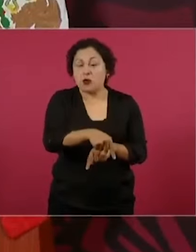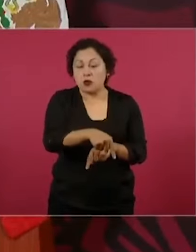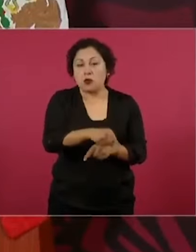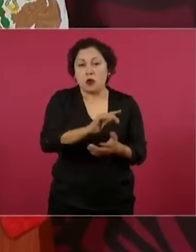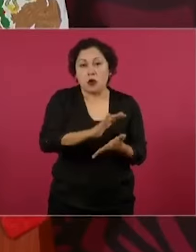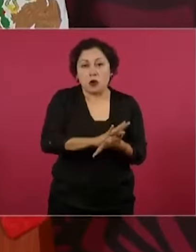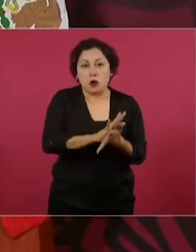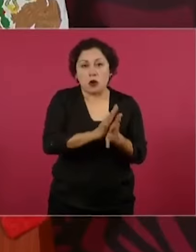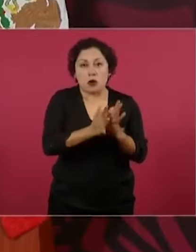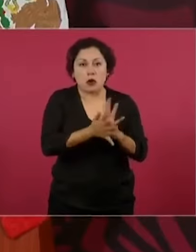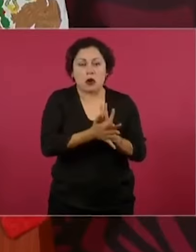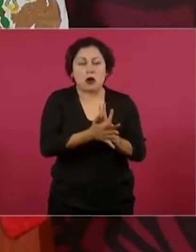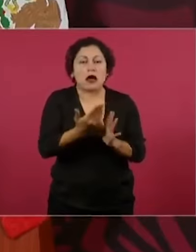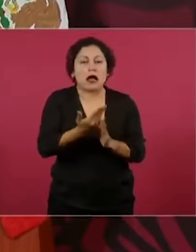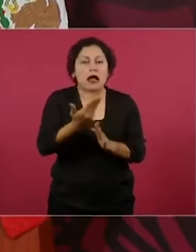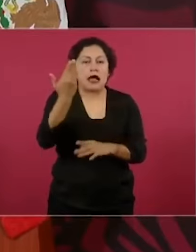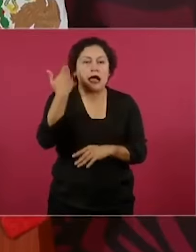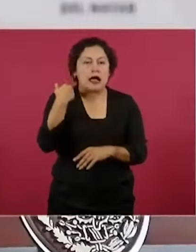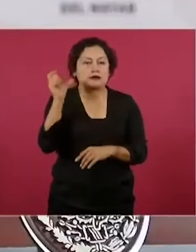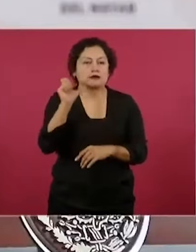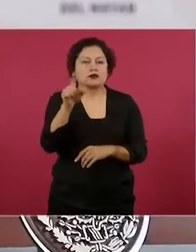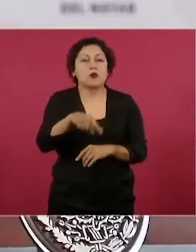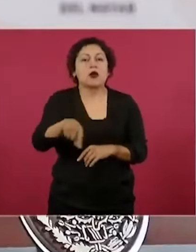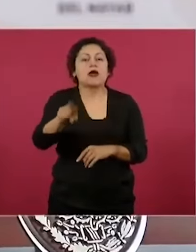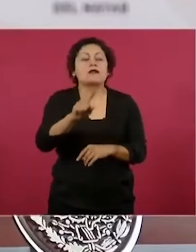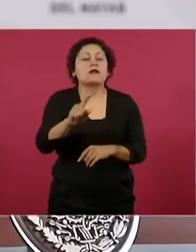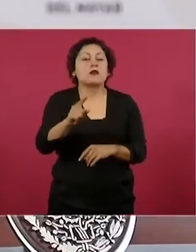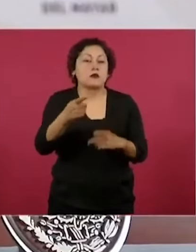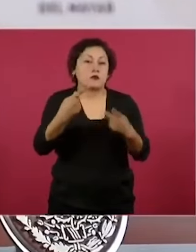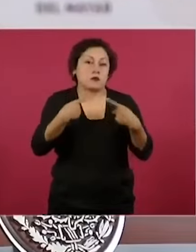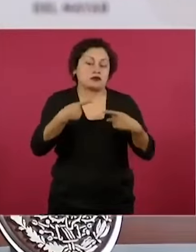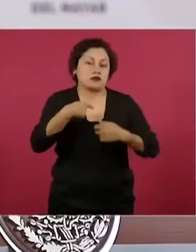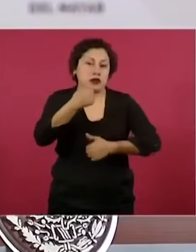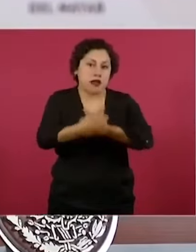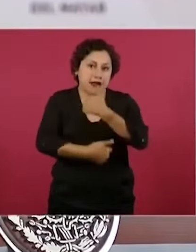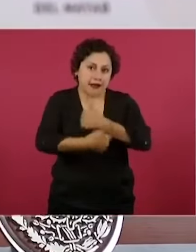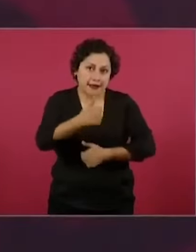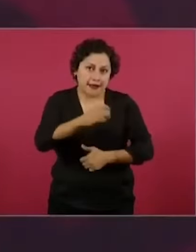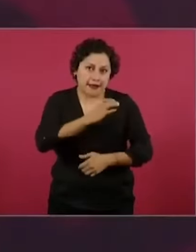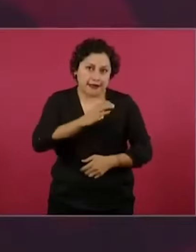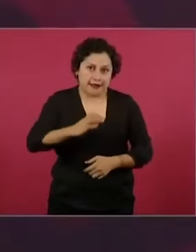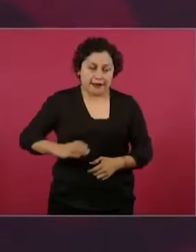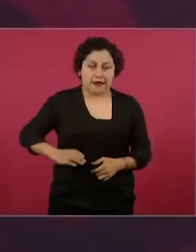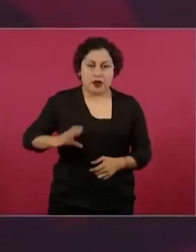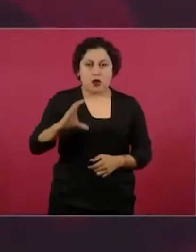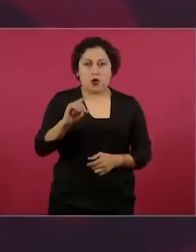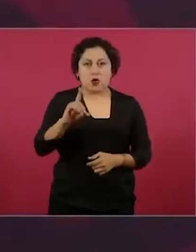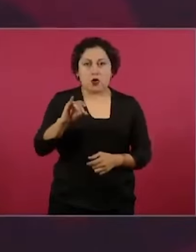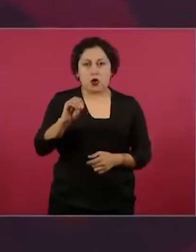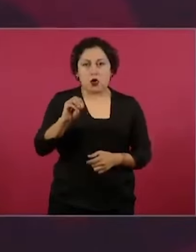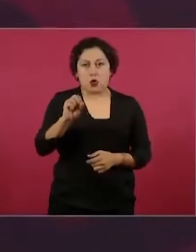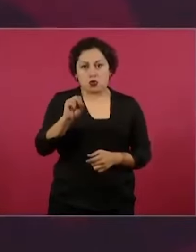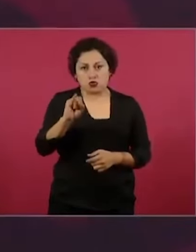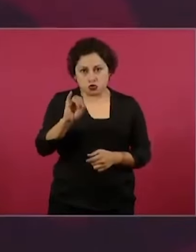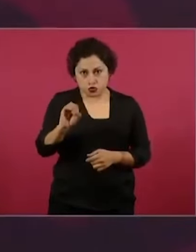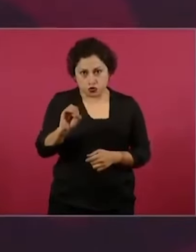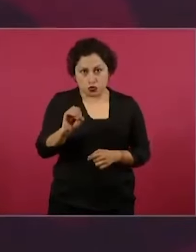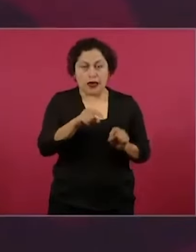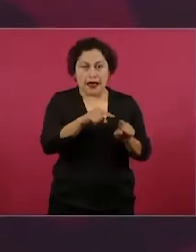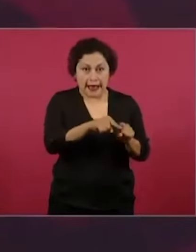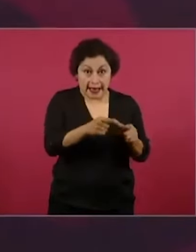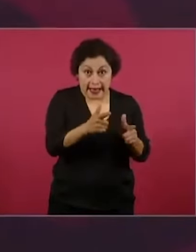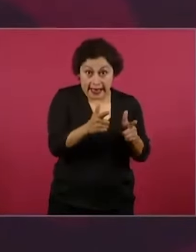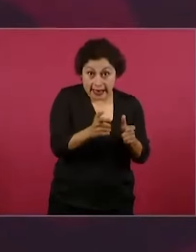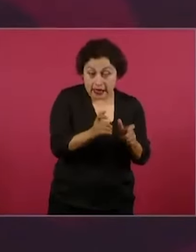la bolita, ¿no? En una especie de batalla verbal que ha iniciado García Luna y que veremos en qué concluye. Yo